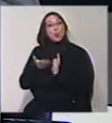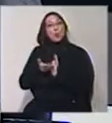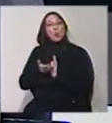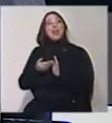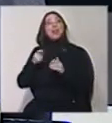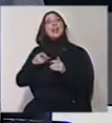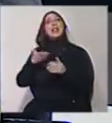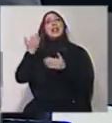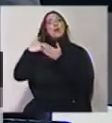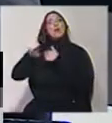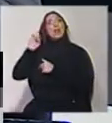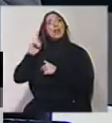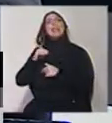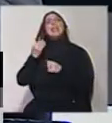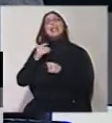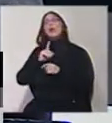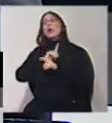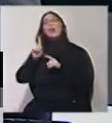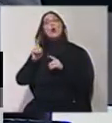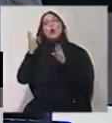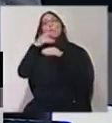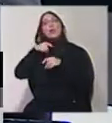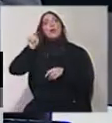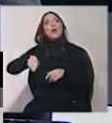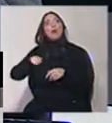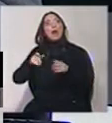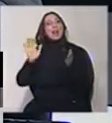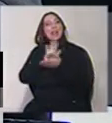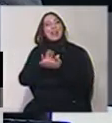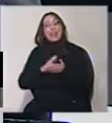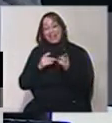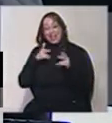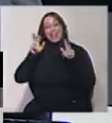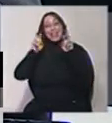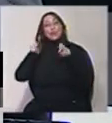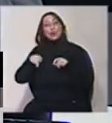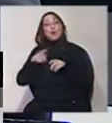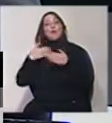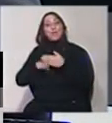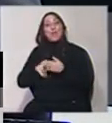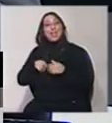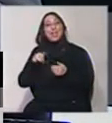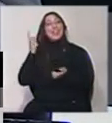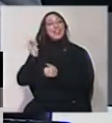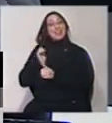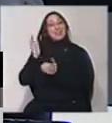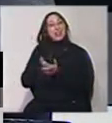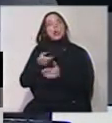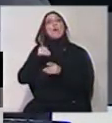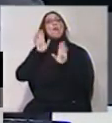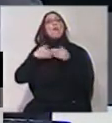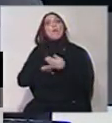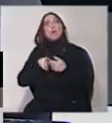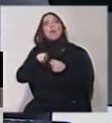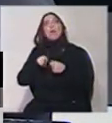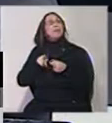y los efectos de la impunidad ante los hechos dados durante la dictadura continuó produciendo un tipo de impunidad que